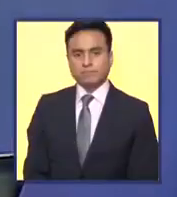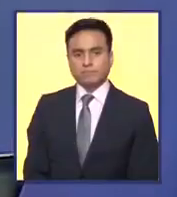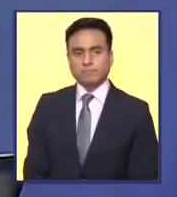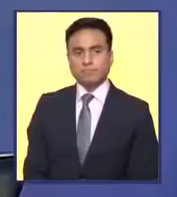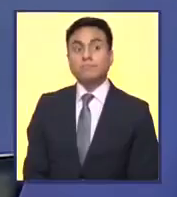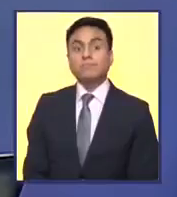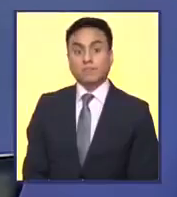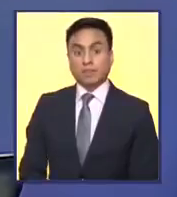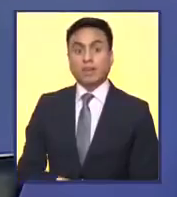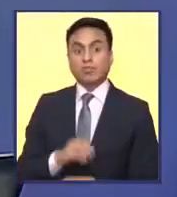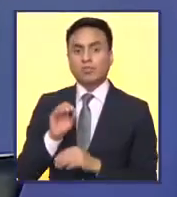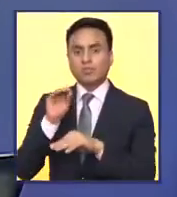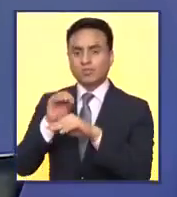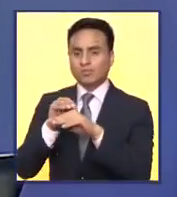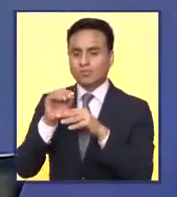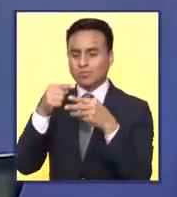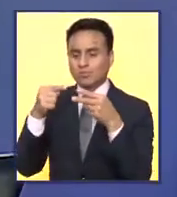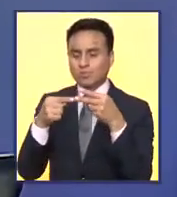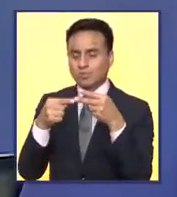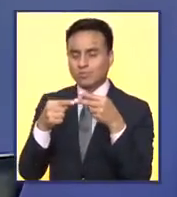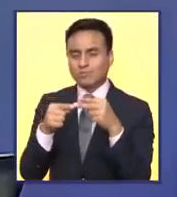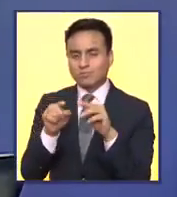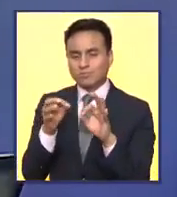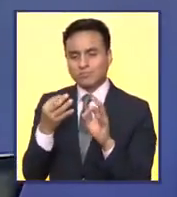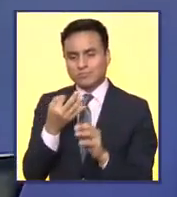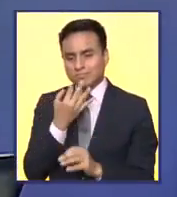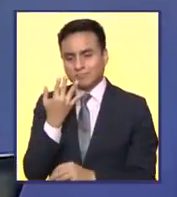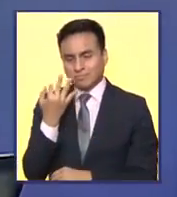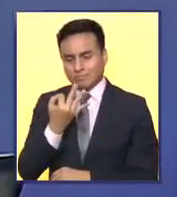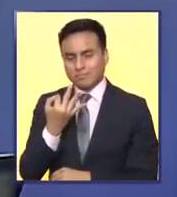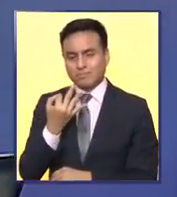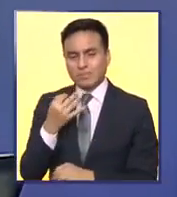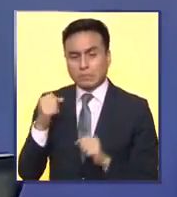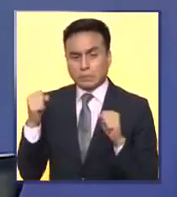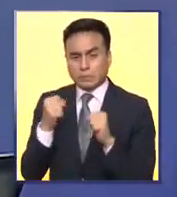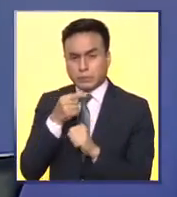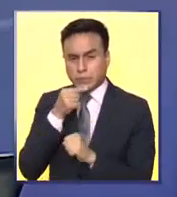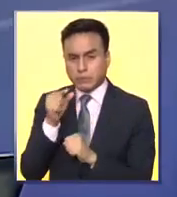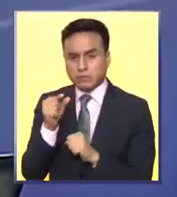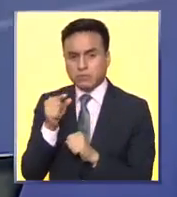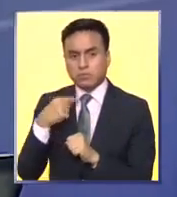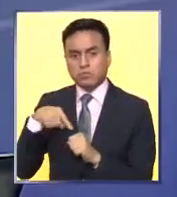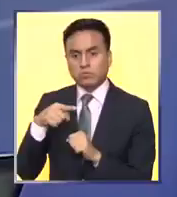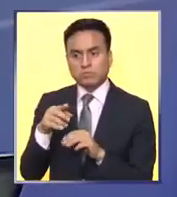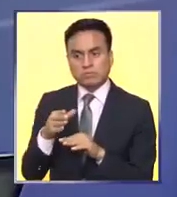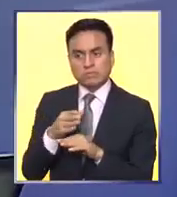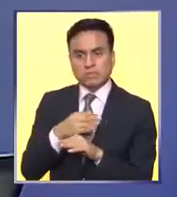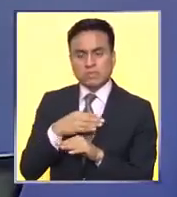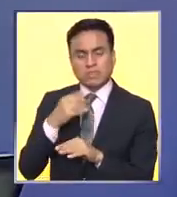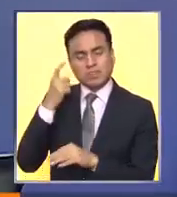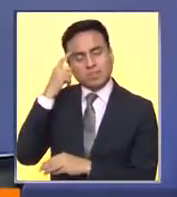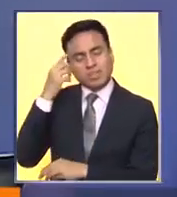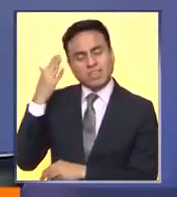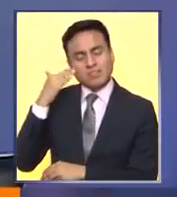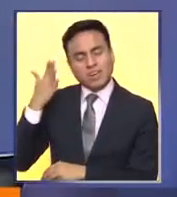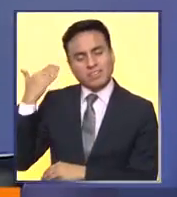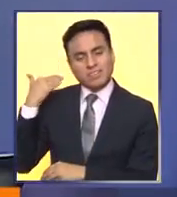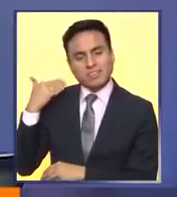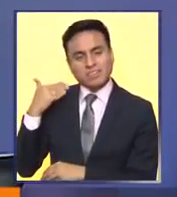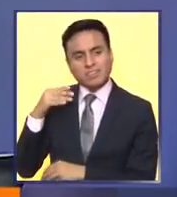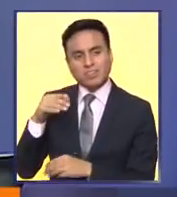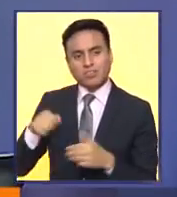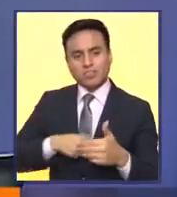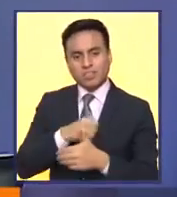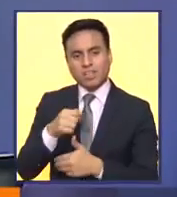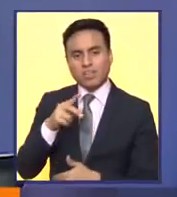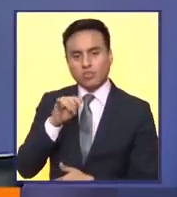Claro, tenemos dos recomendaciones muy sabrosas para estos días de frío, de esas que nos hacen retroceder hasta nuestra infancia. La cocinera Antonia Gana